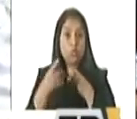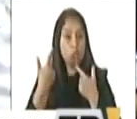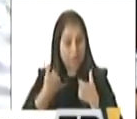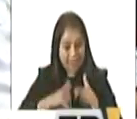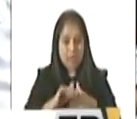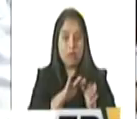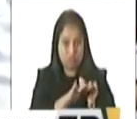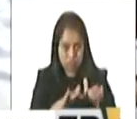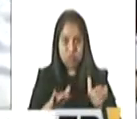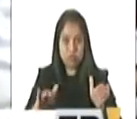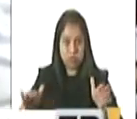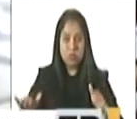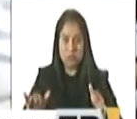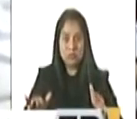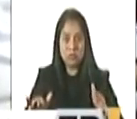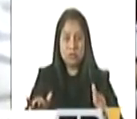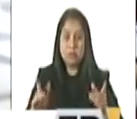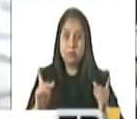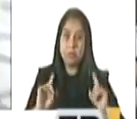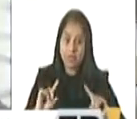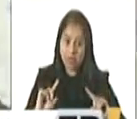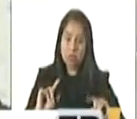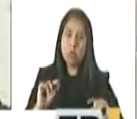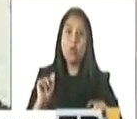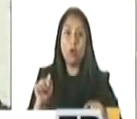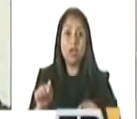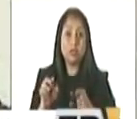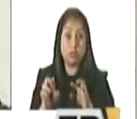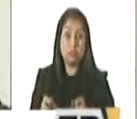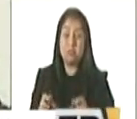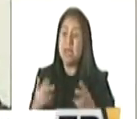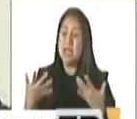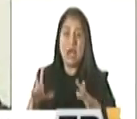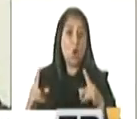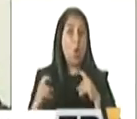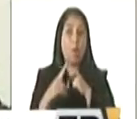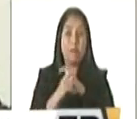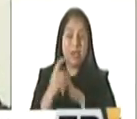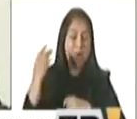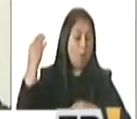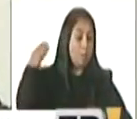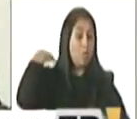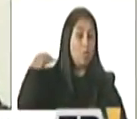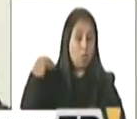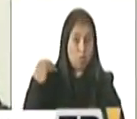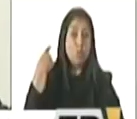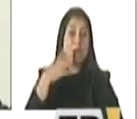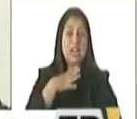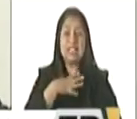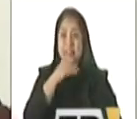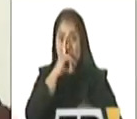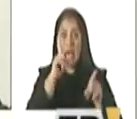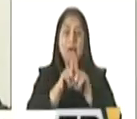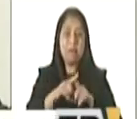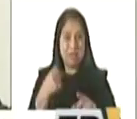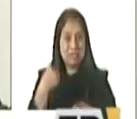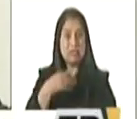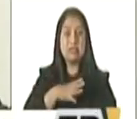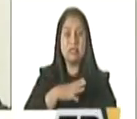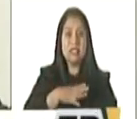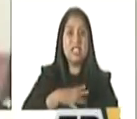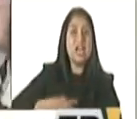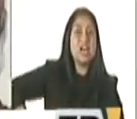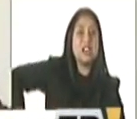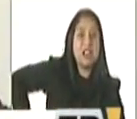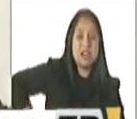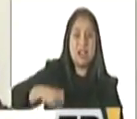los últimos 4 días, pese a que se complicó pulmonarmente y tiene un fallo renal, pero todos los colegas